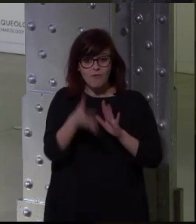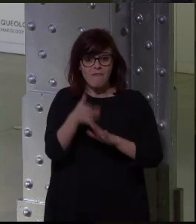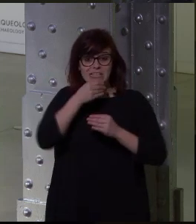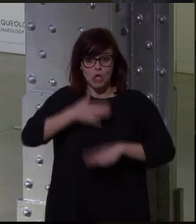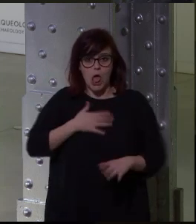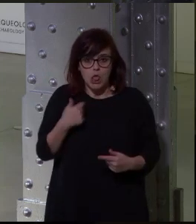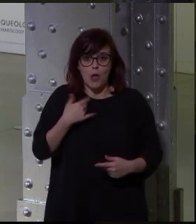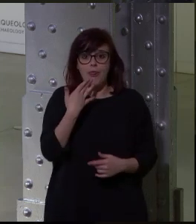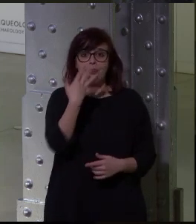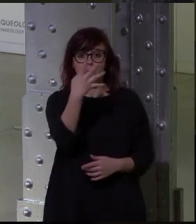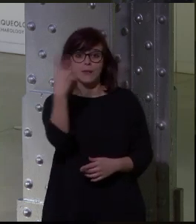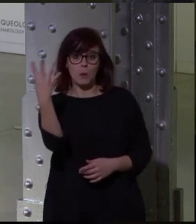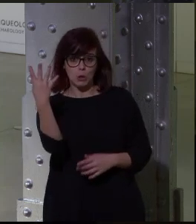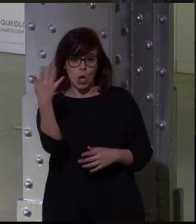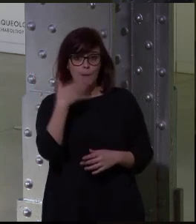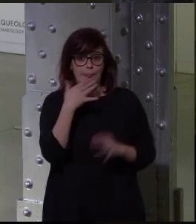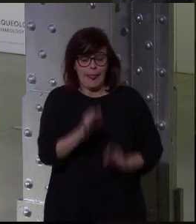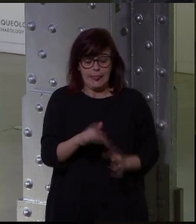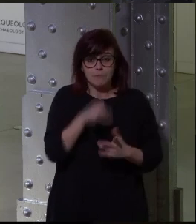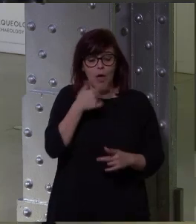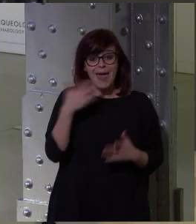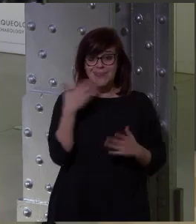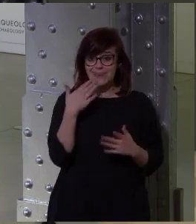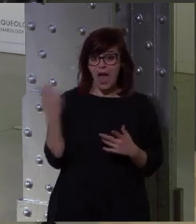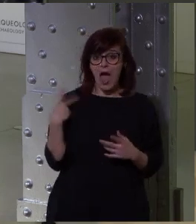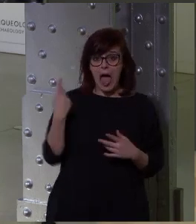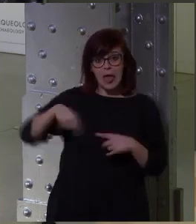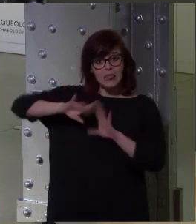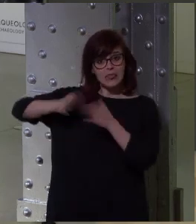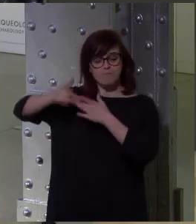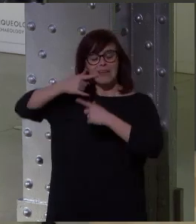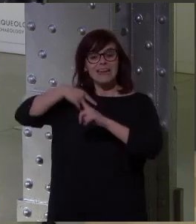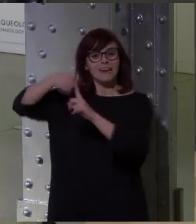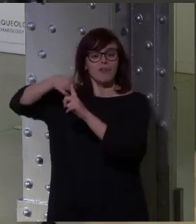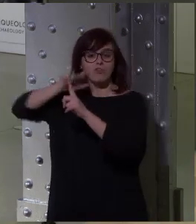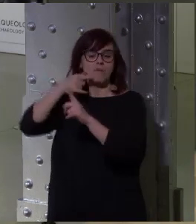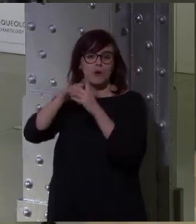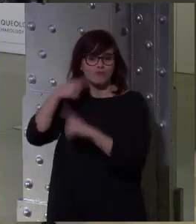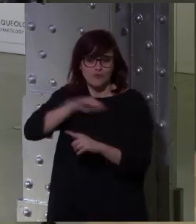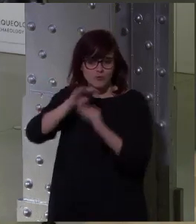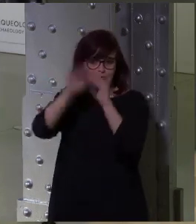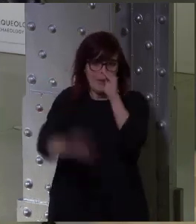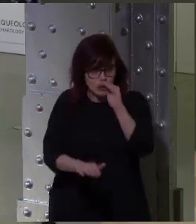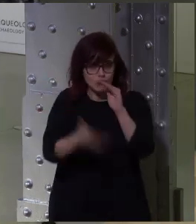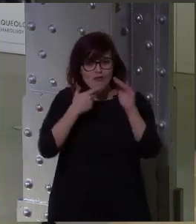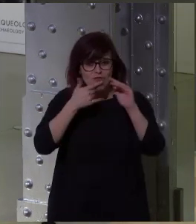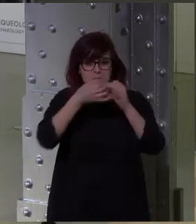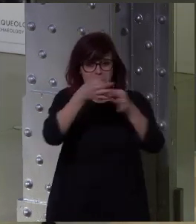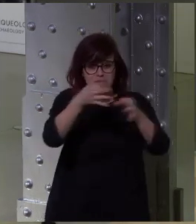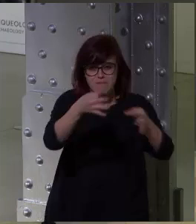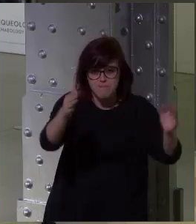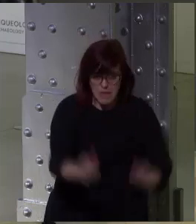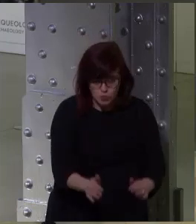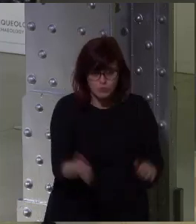a ser yo, tengo 54 años, los de nuestra edad, y nuestra referencia ya está muy por debajo de eso que